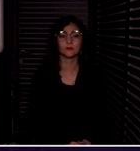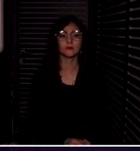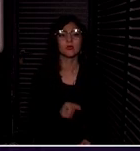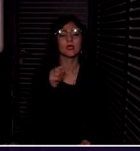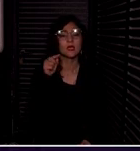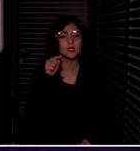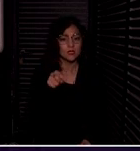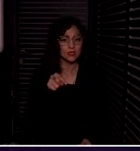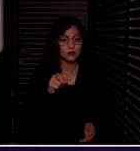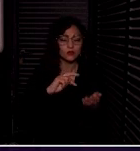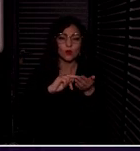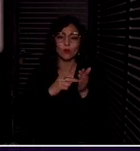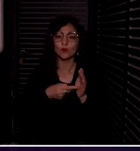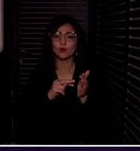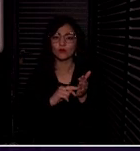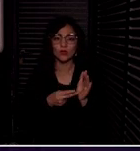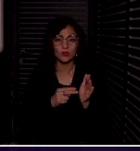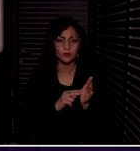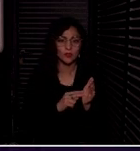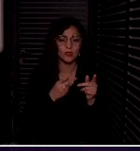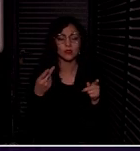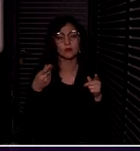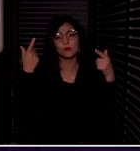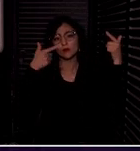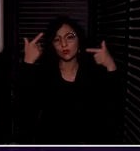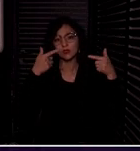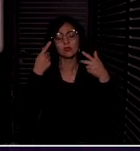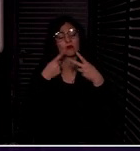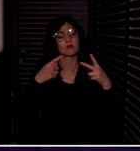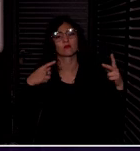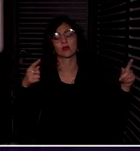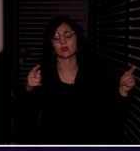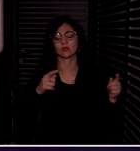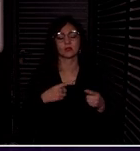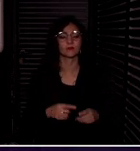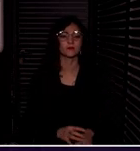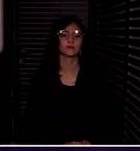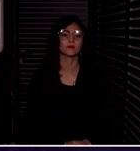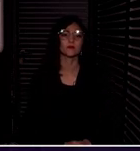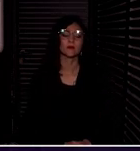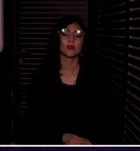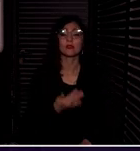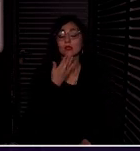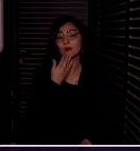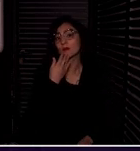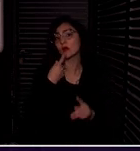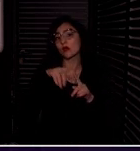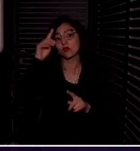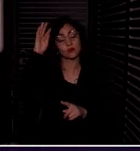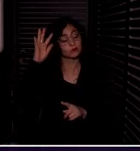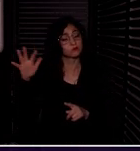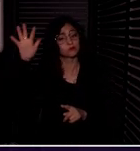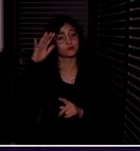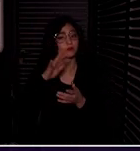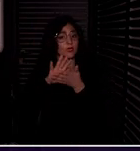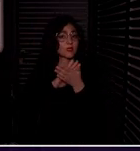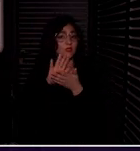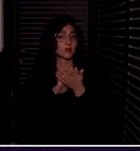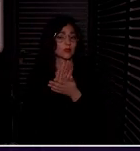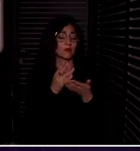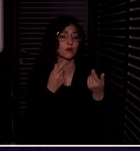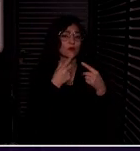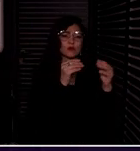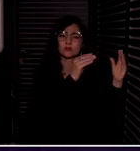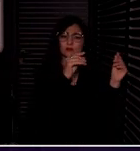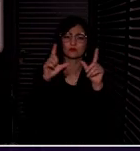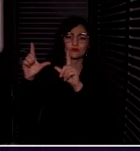plantea problemas como, en términos de economía política, la sostenibilidad. Y por último, la hipótesis de que el proceso multiplataforma ha